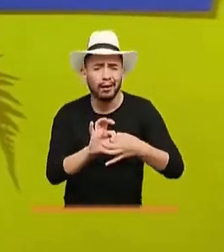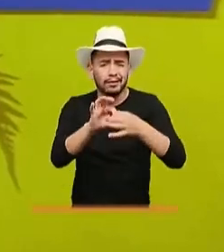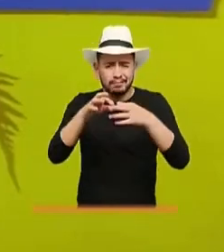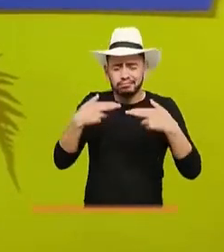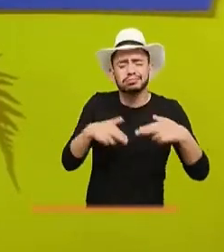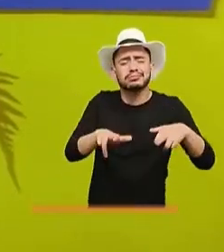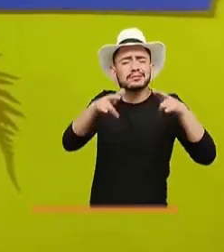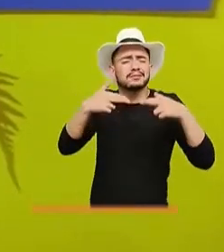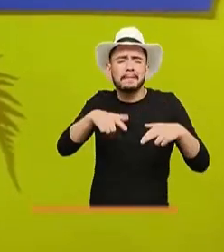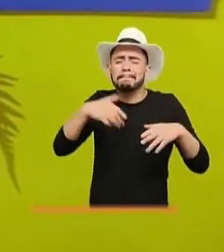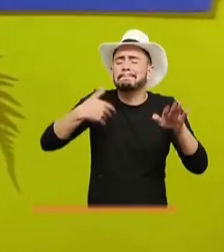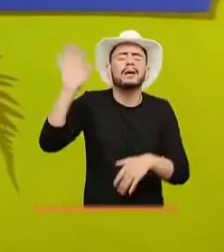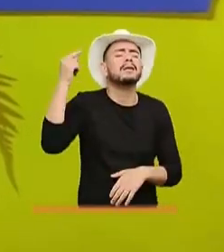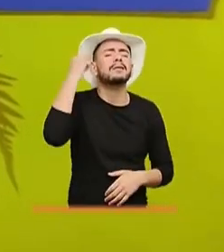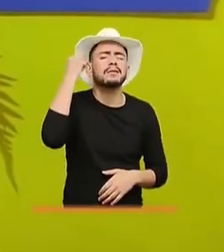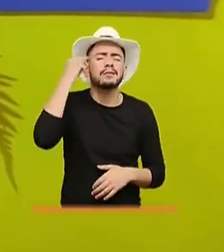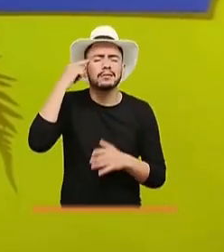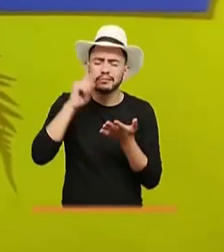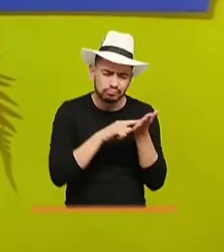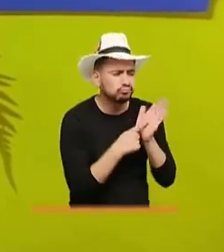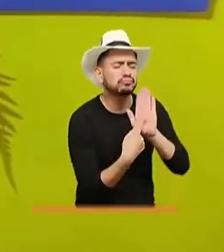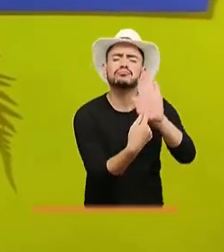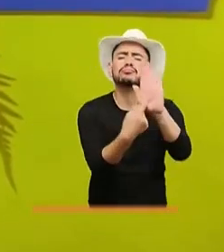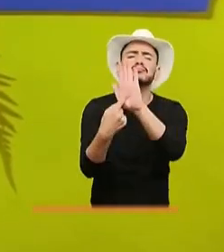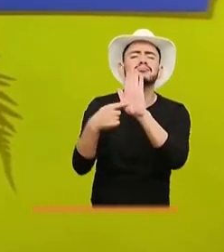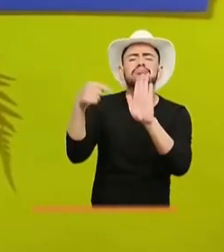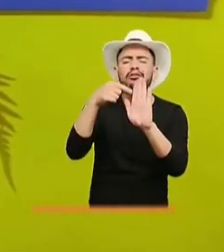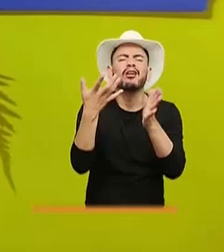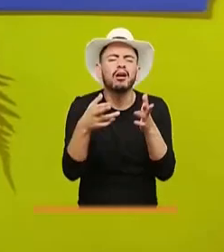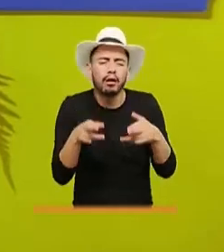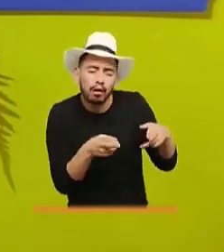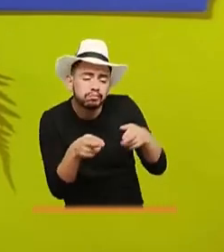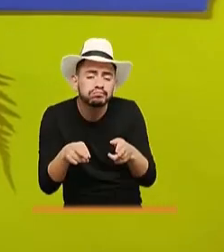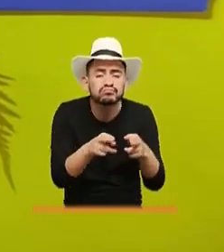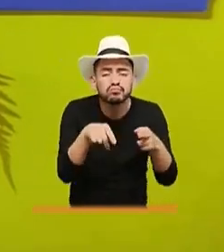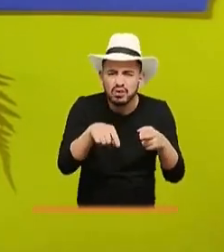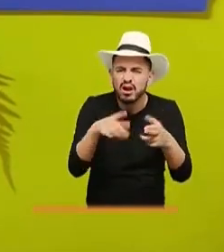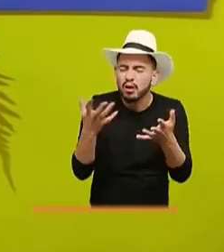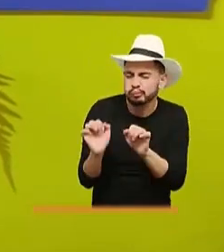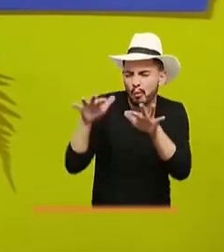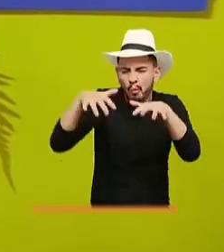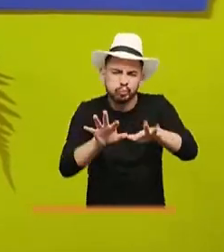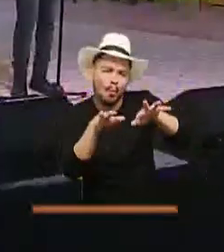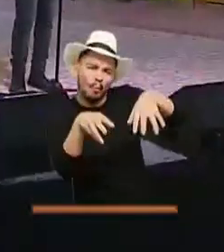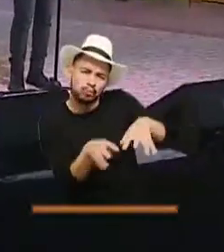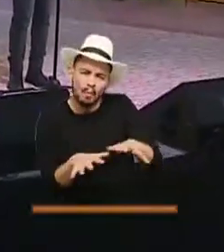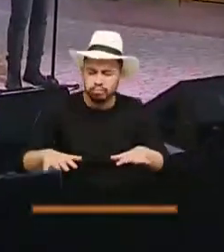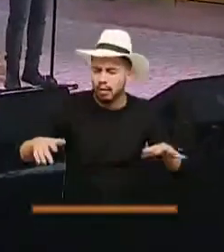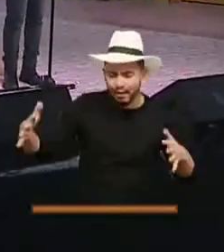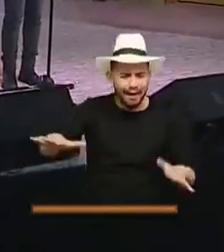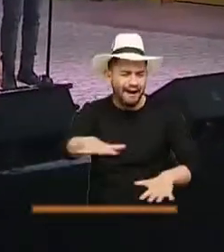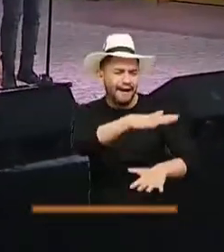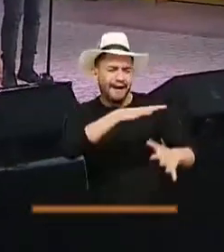no parezca, pues es el agua que llena, que alimenta y que refresca.